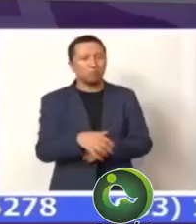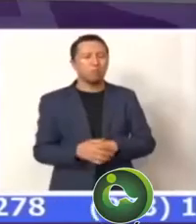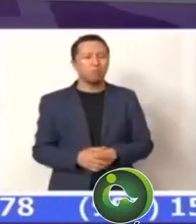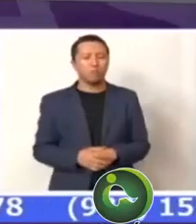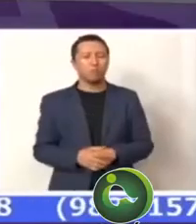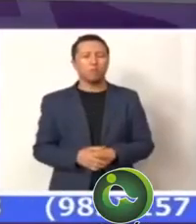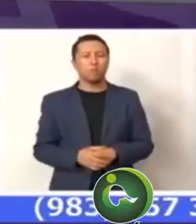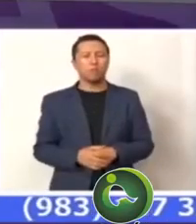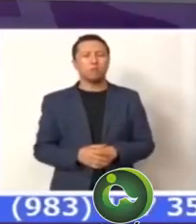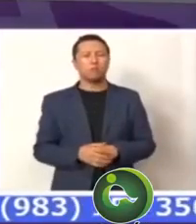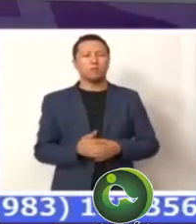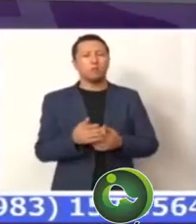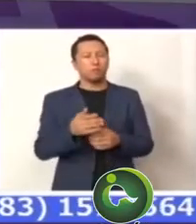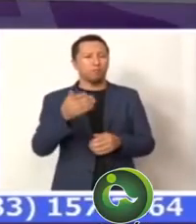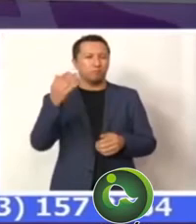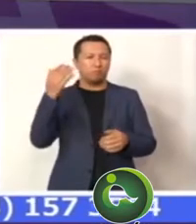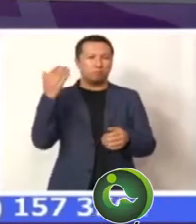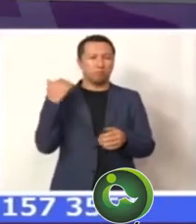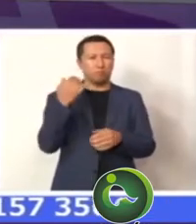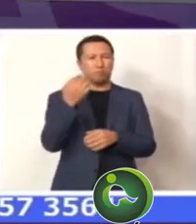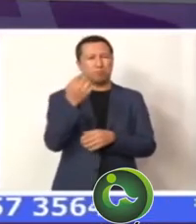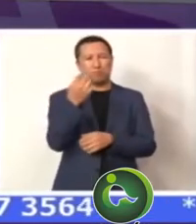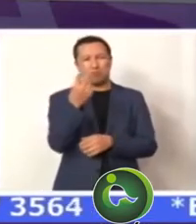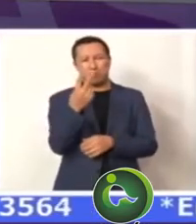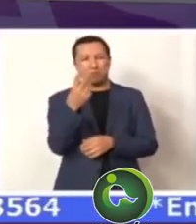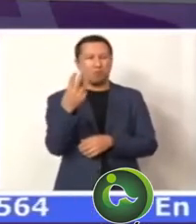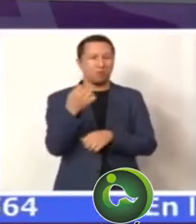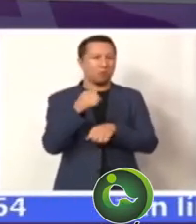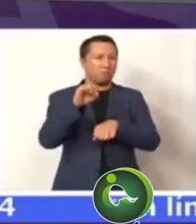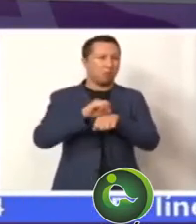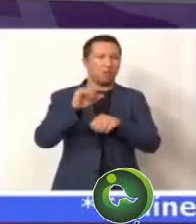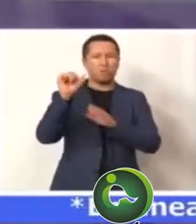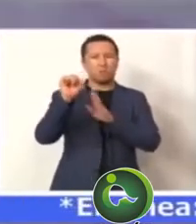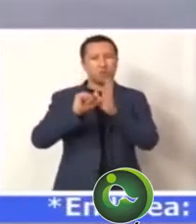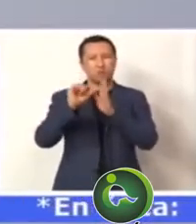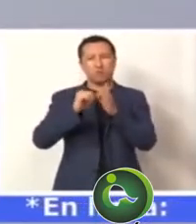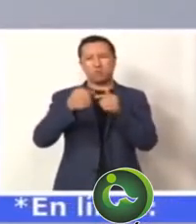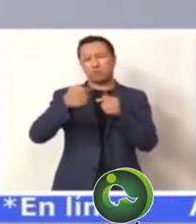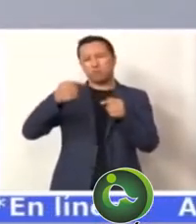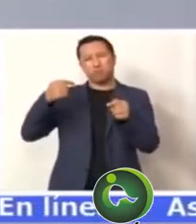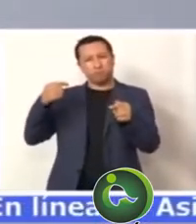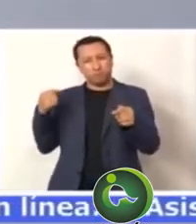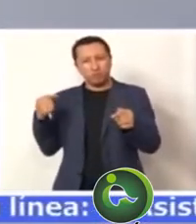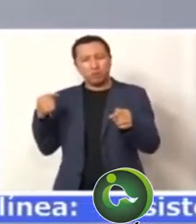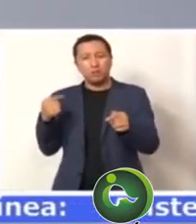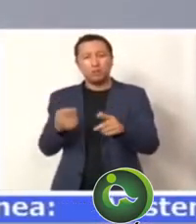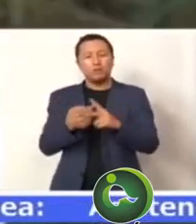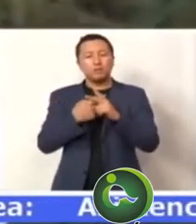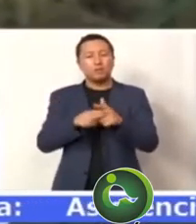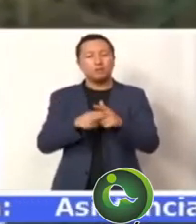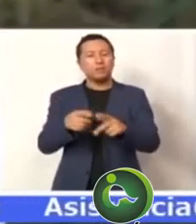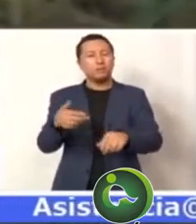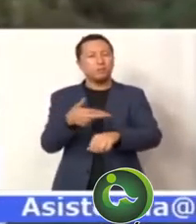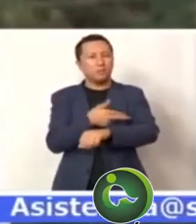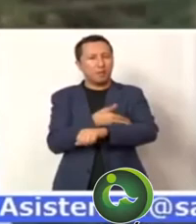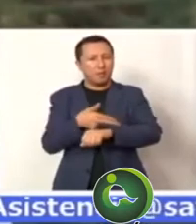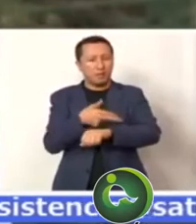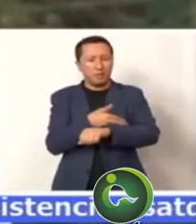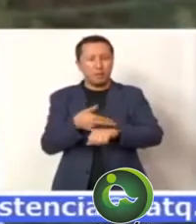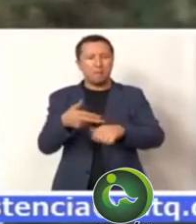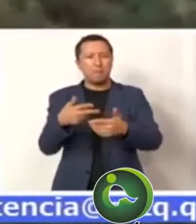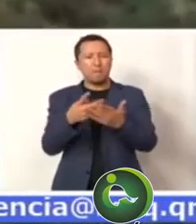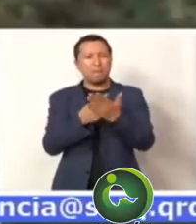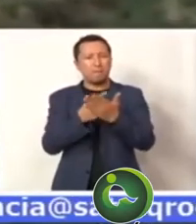estamos llevando desde hace algunas semanas algunos meses ya un plan un